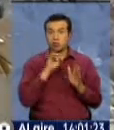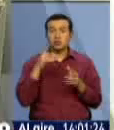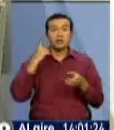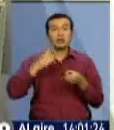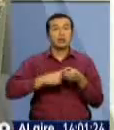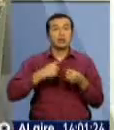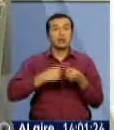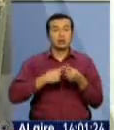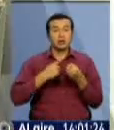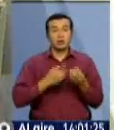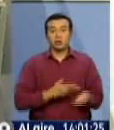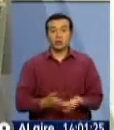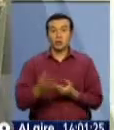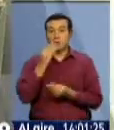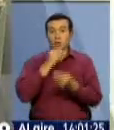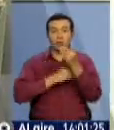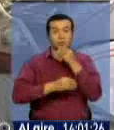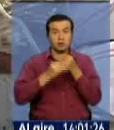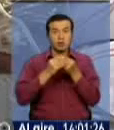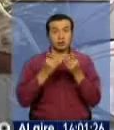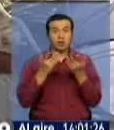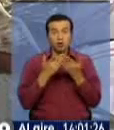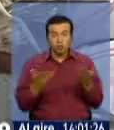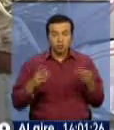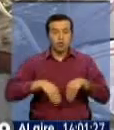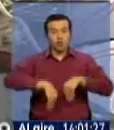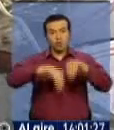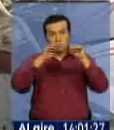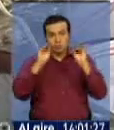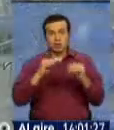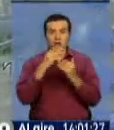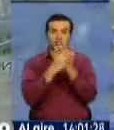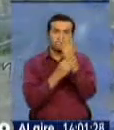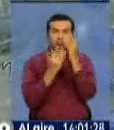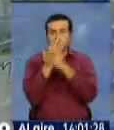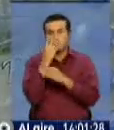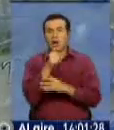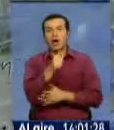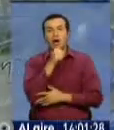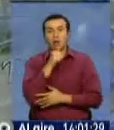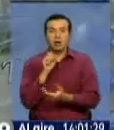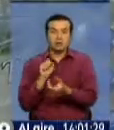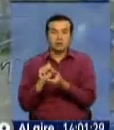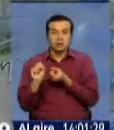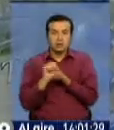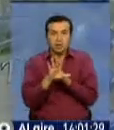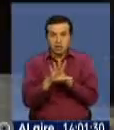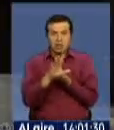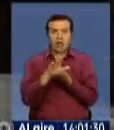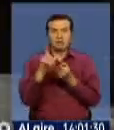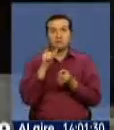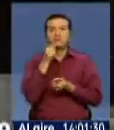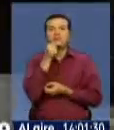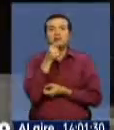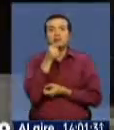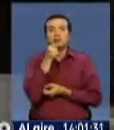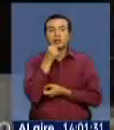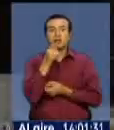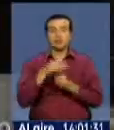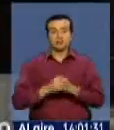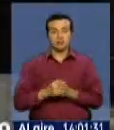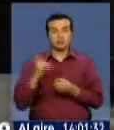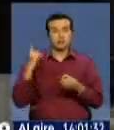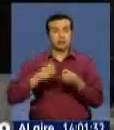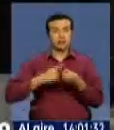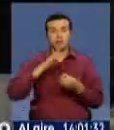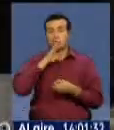Quito para recibir alimentos no perecibles, cobijas, guantes de construcción, agua, linternas y pilas, entre otros. Los quiteños